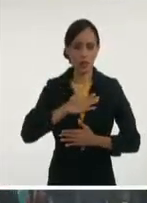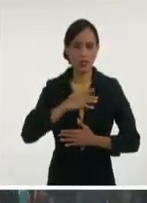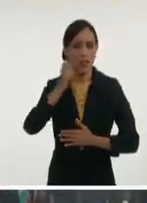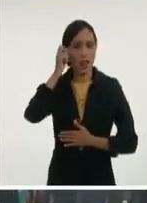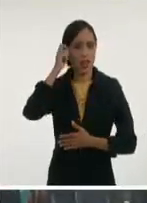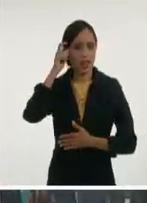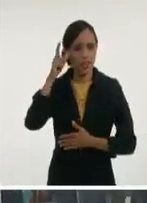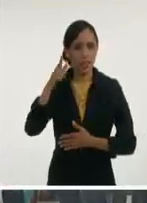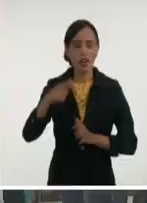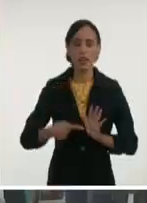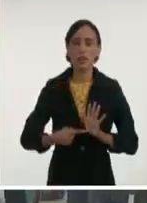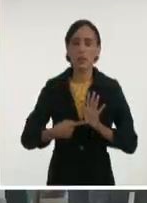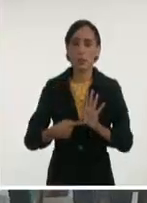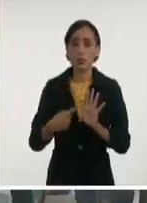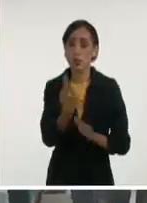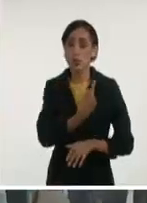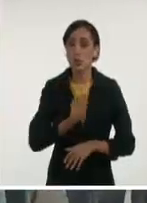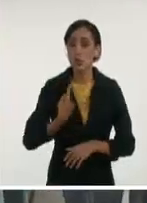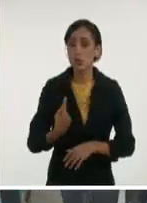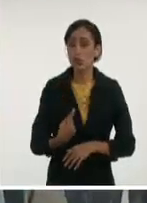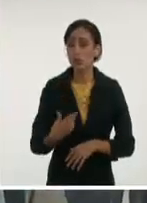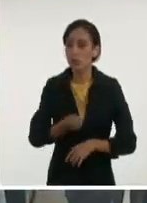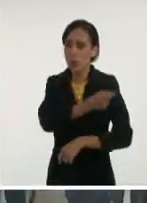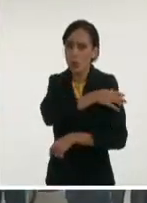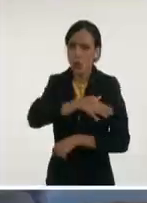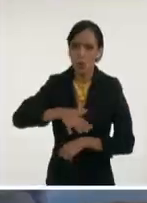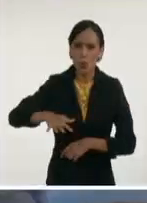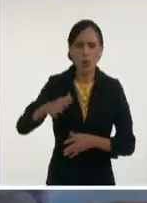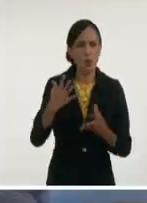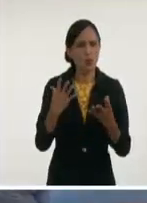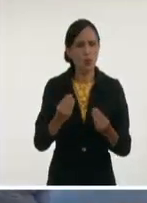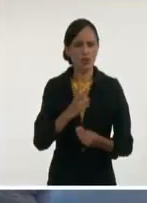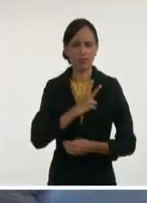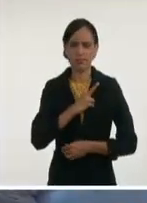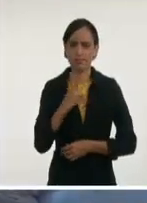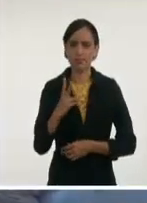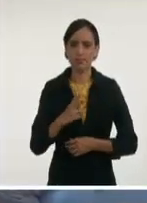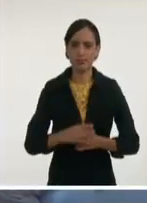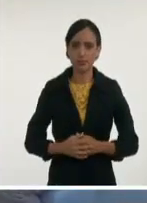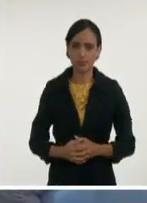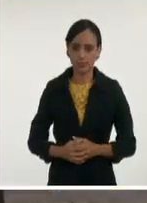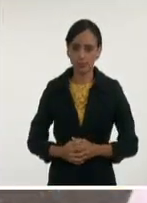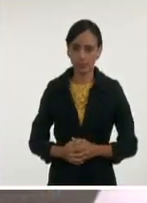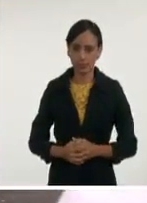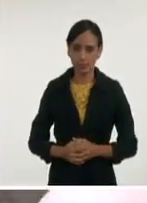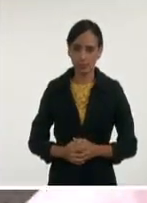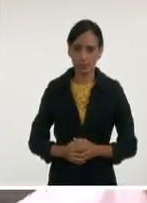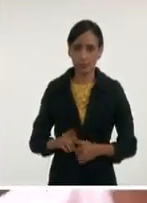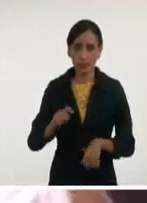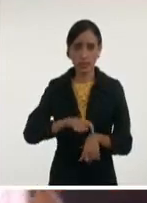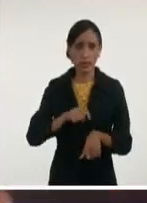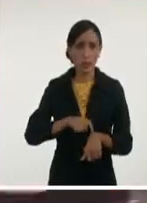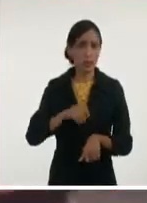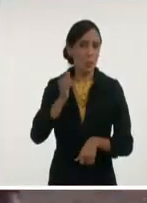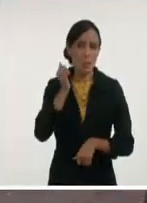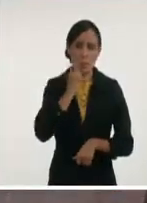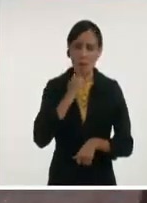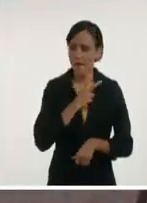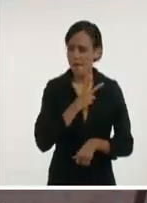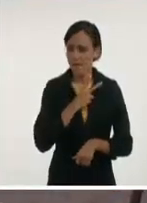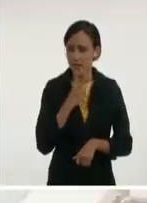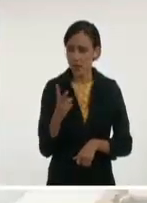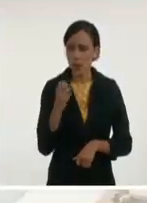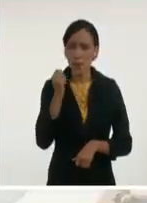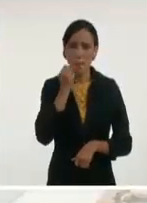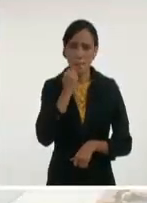demostrando que somos un pueblo de mucho coraje los momentos exigen de mayor valentía y también me